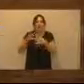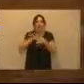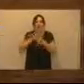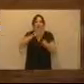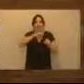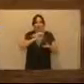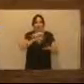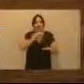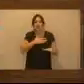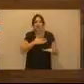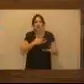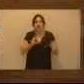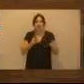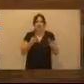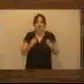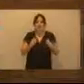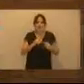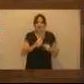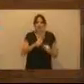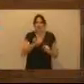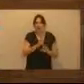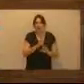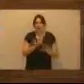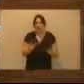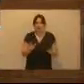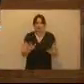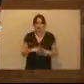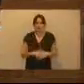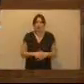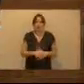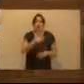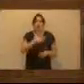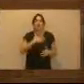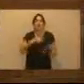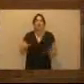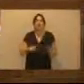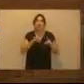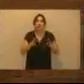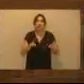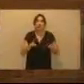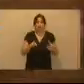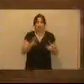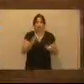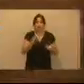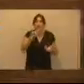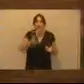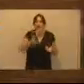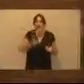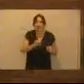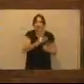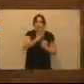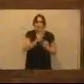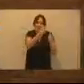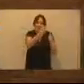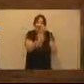vivo, más que en ningún otro caso. El patrimonio musical, como decía, es muy importante protegerlo. Usted me ha